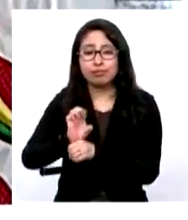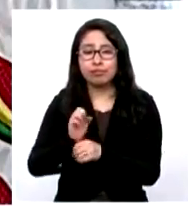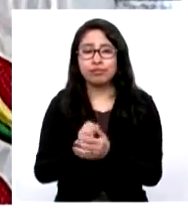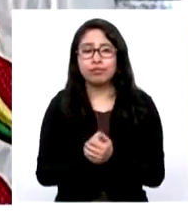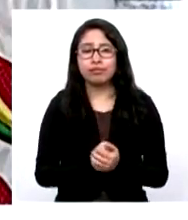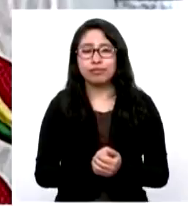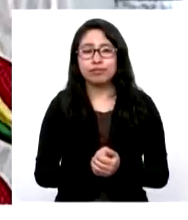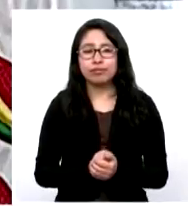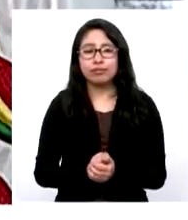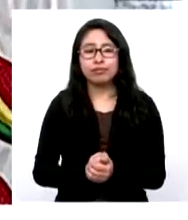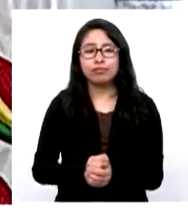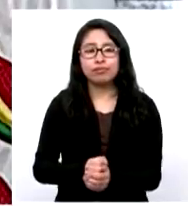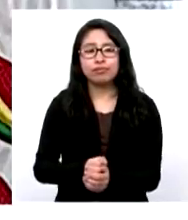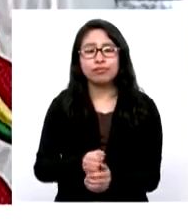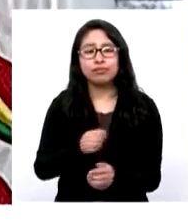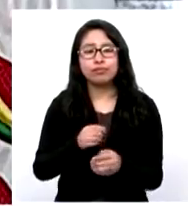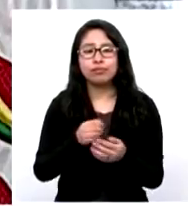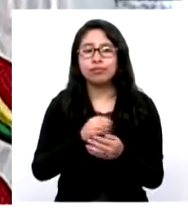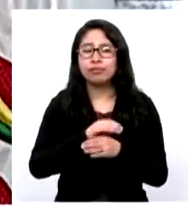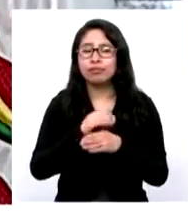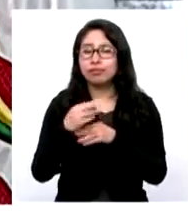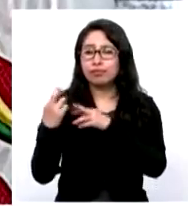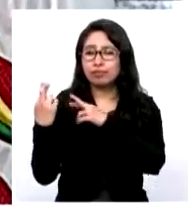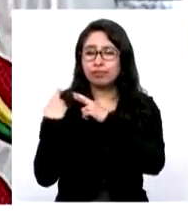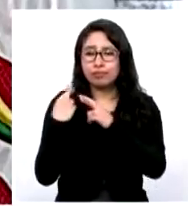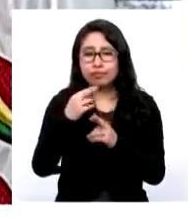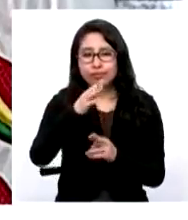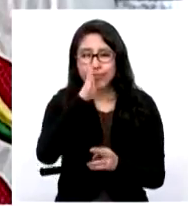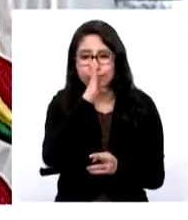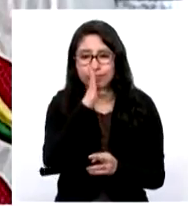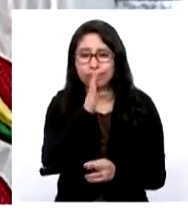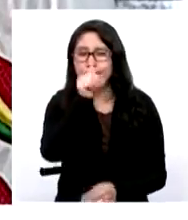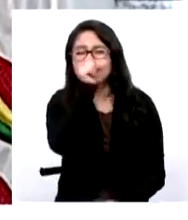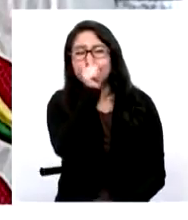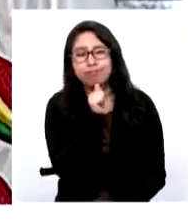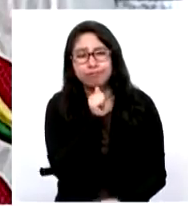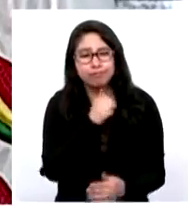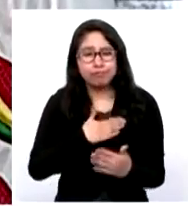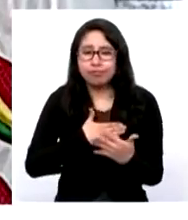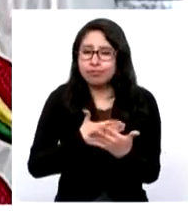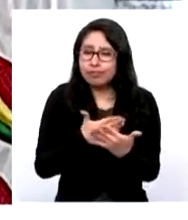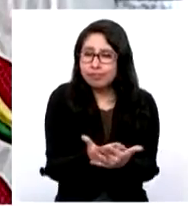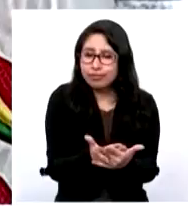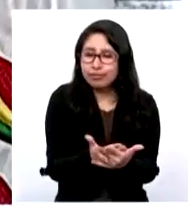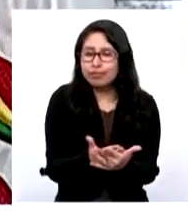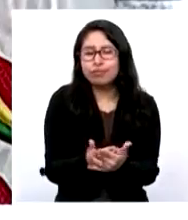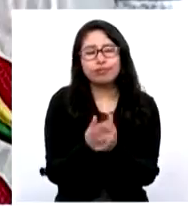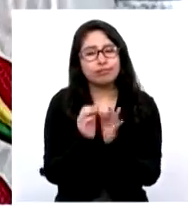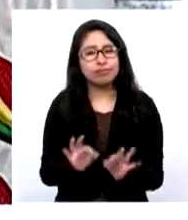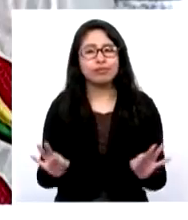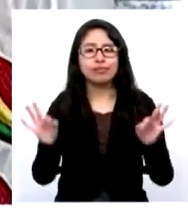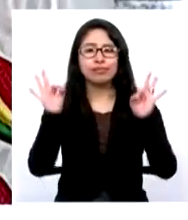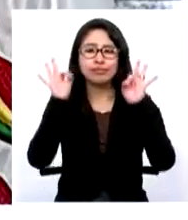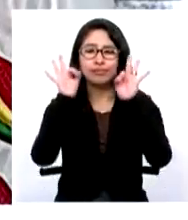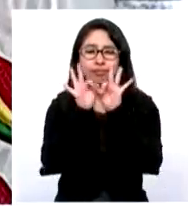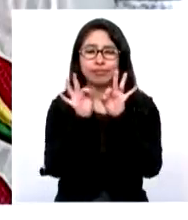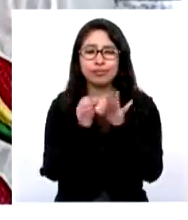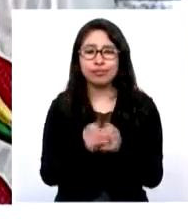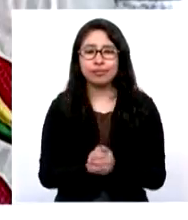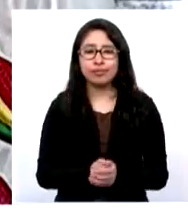disciplina, tolerancia y solidaridad han sido preponderantes en este tiempo y como